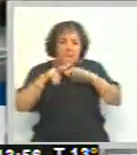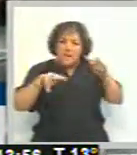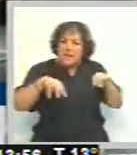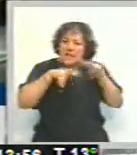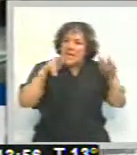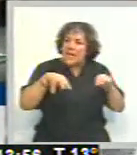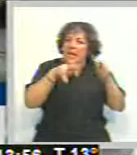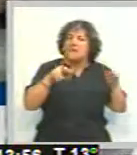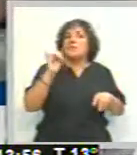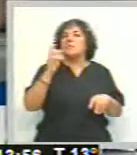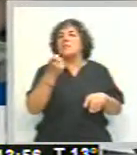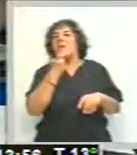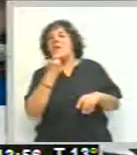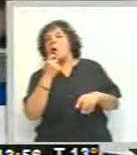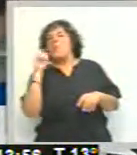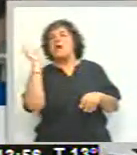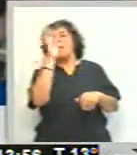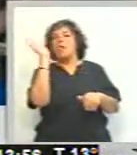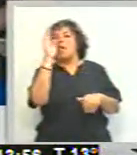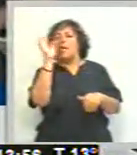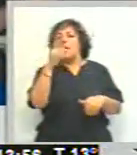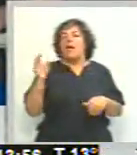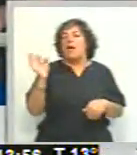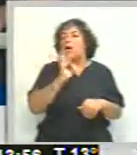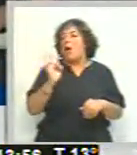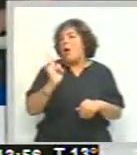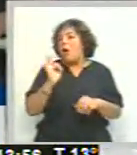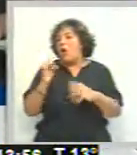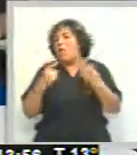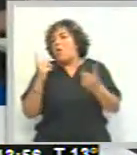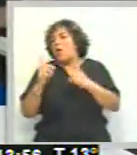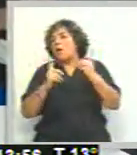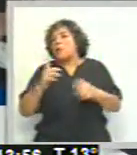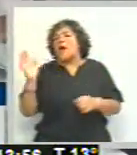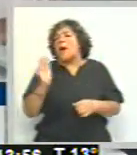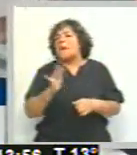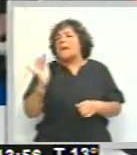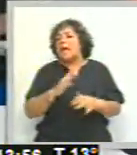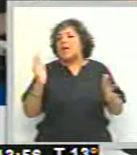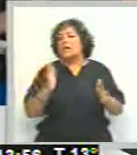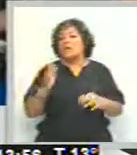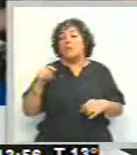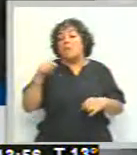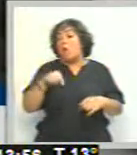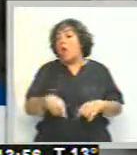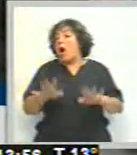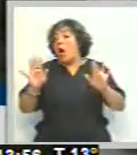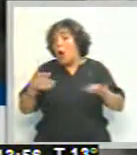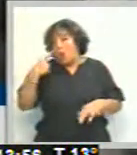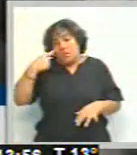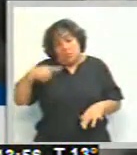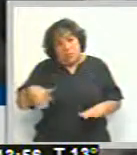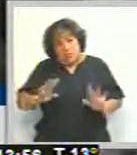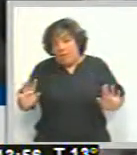haber sido solamente una broma o o pasar Digamos como para hacer algún tipo de por el momento lo desconocemos